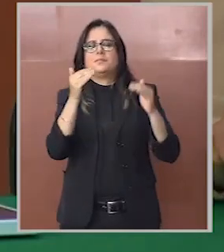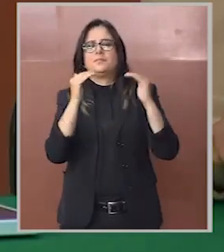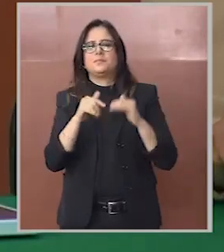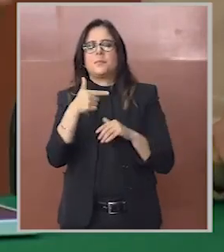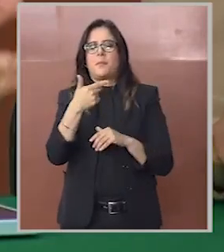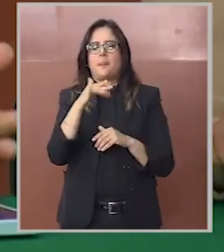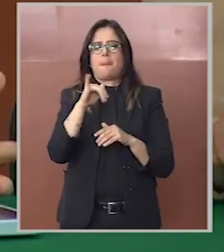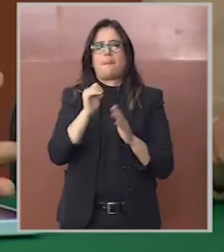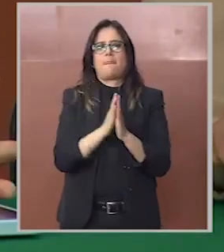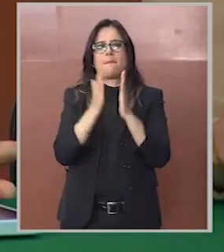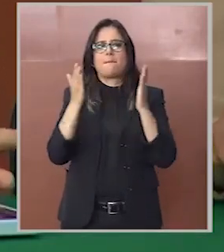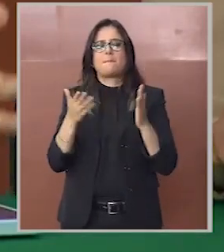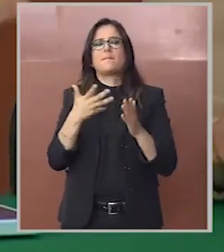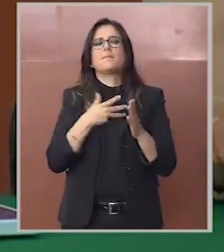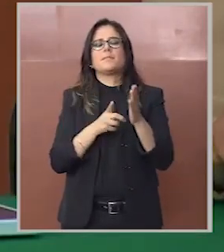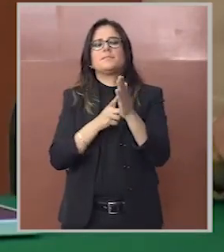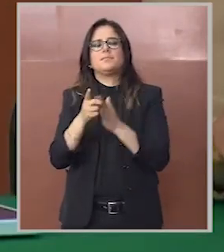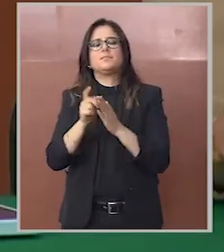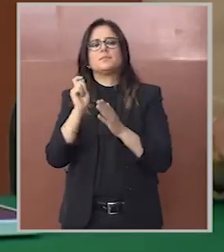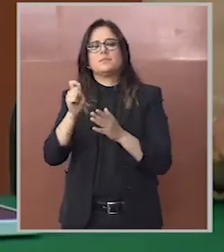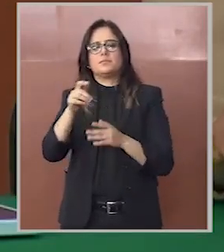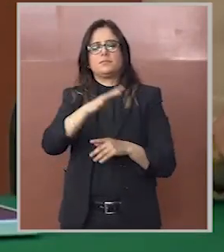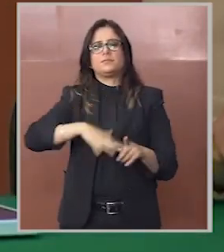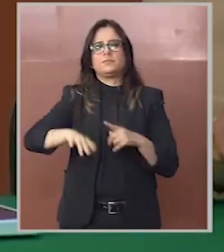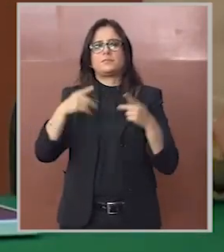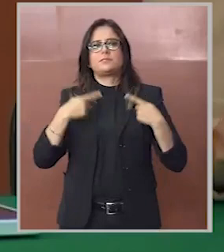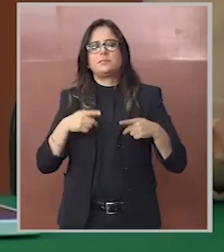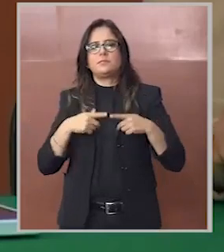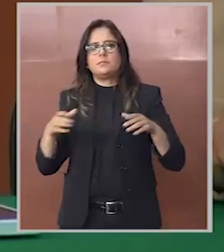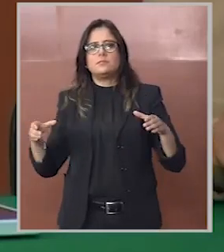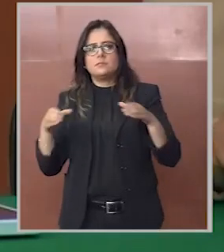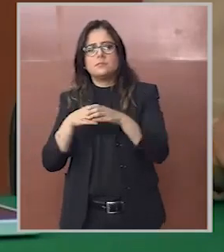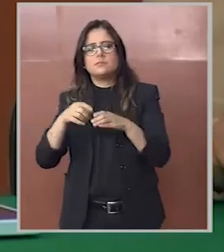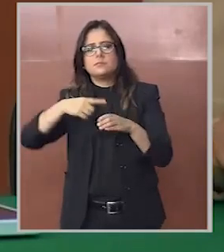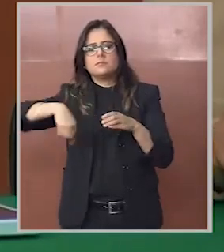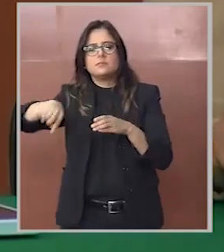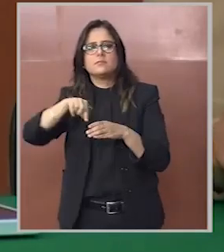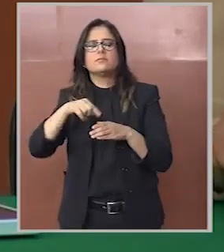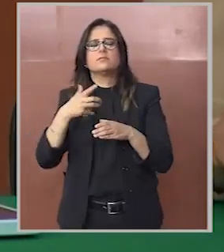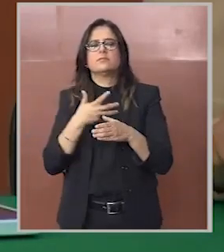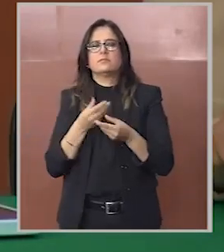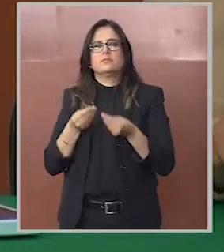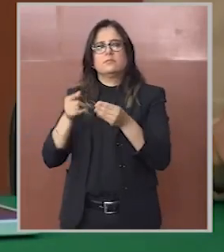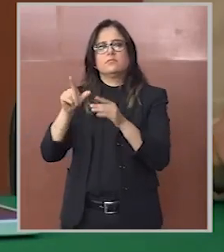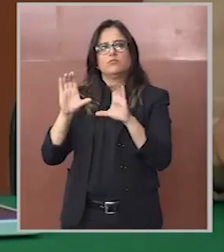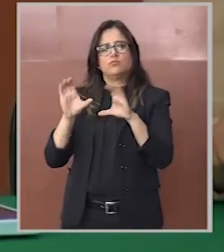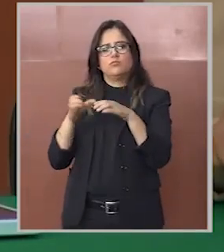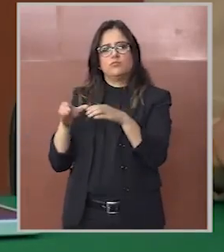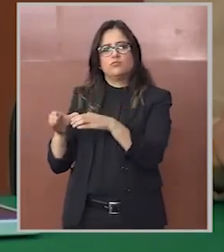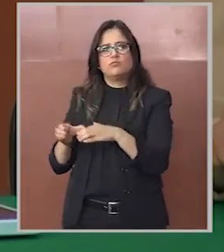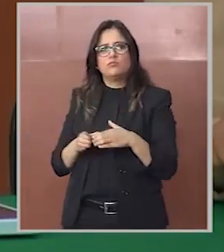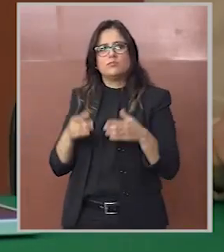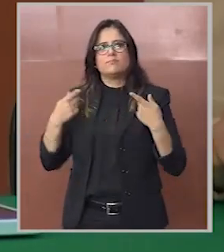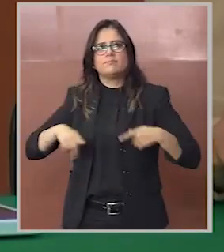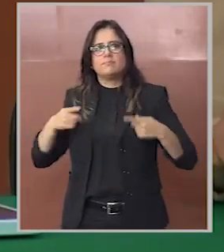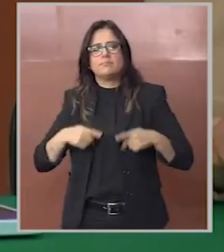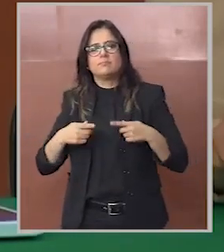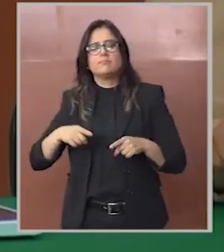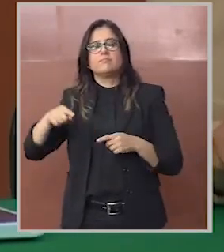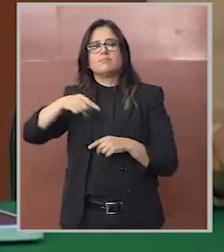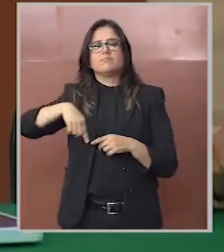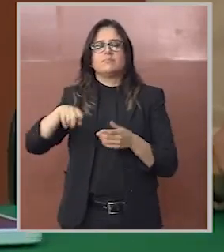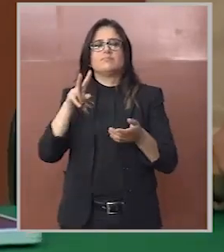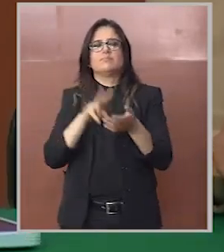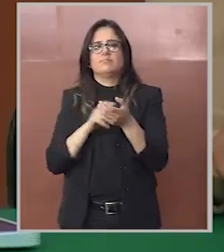era Pues hay derechos colectivos que le corresponden pues a a nuestros pueblos a las comunidades no que que que lo se hace valer en